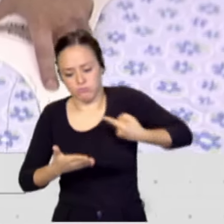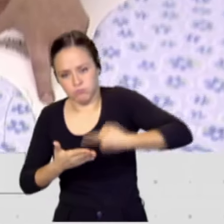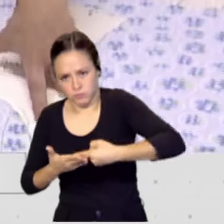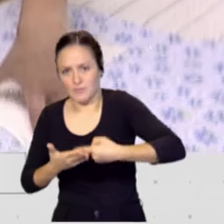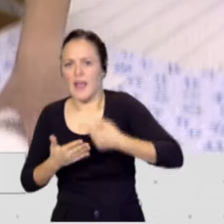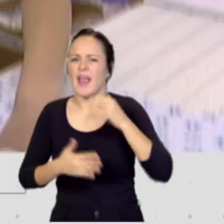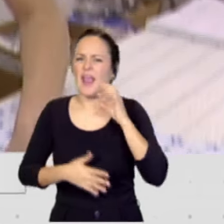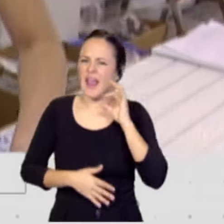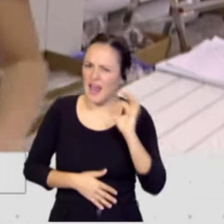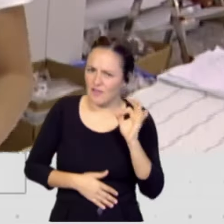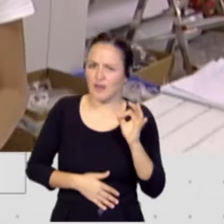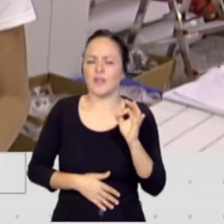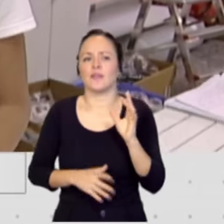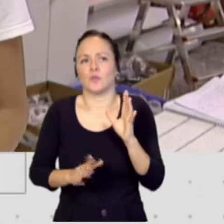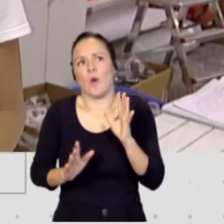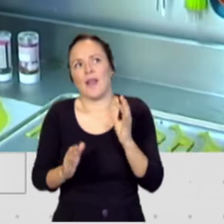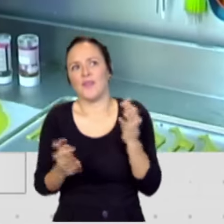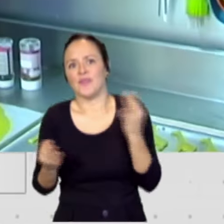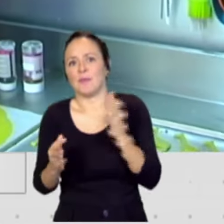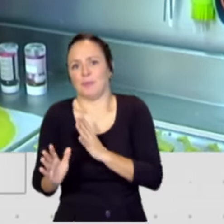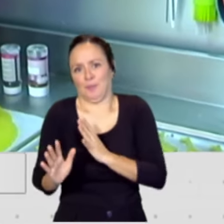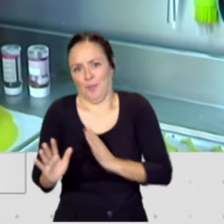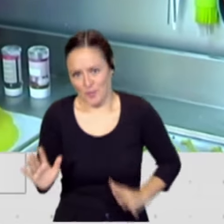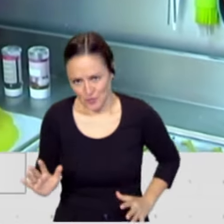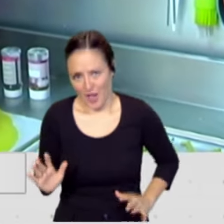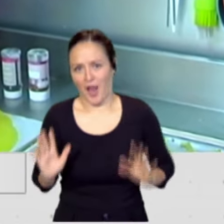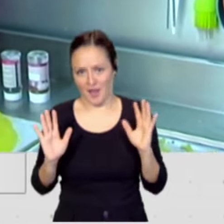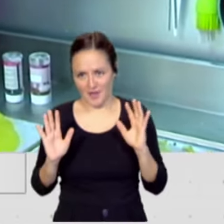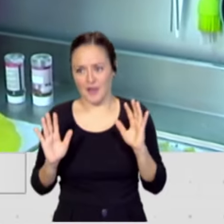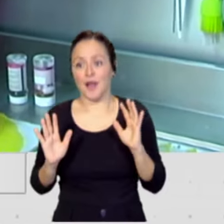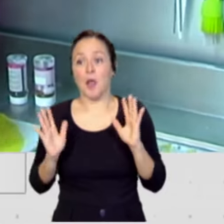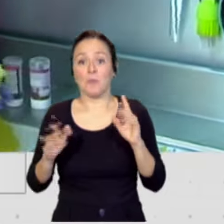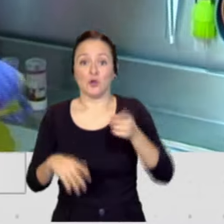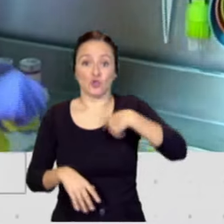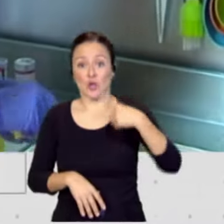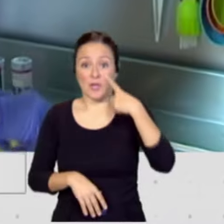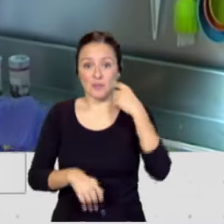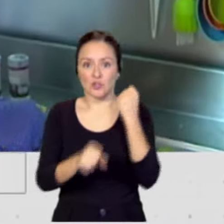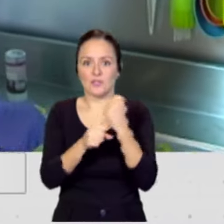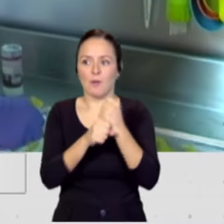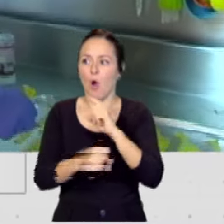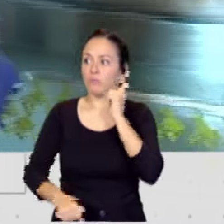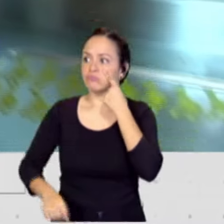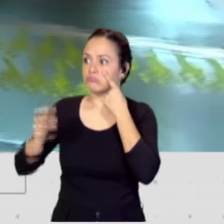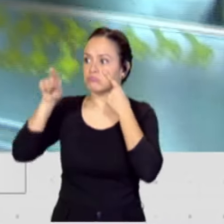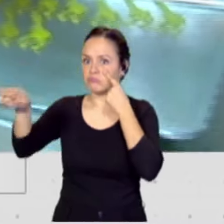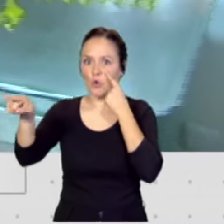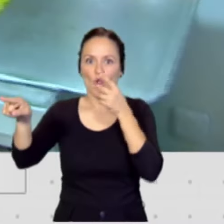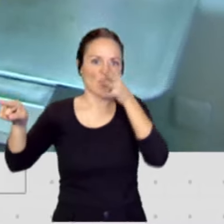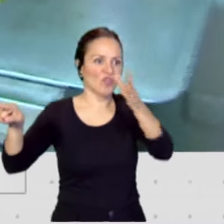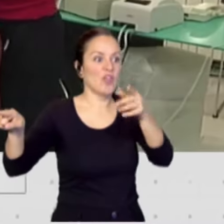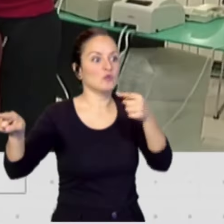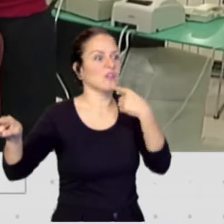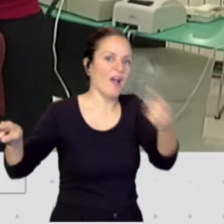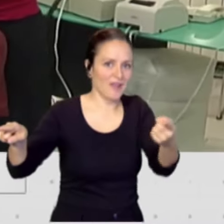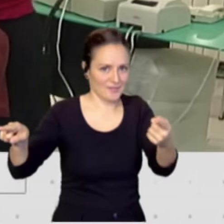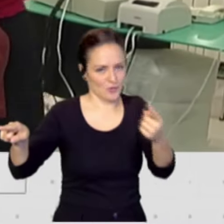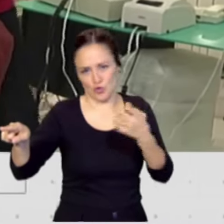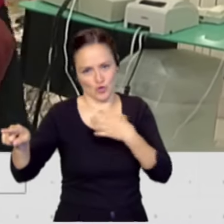por un deber de sigilo profesional nunca la inspección de trabajo desde la inspección de trabajo Se va a identificar el trabajador o trabajadora que haya presentado esa